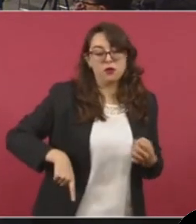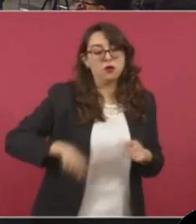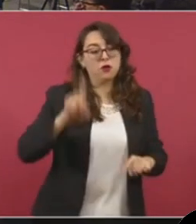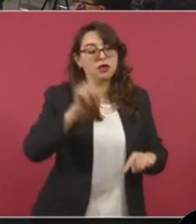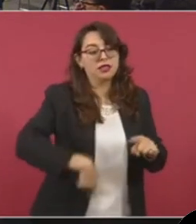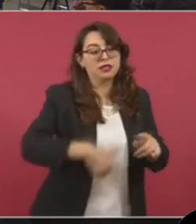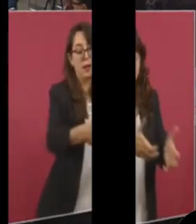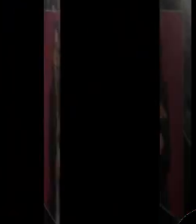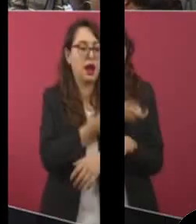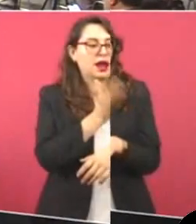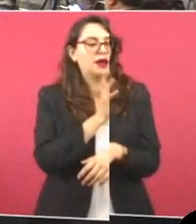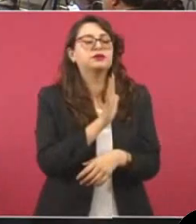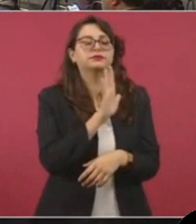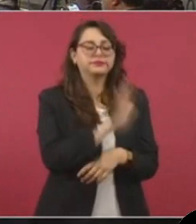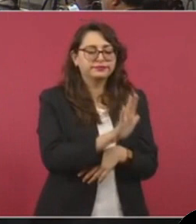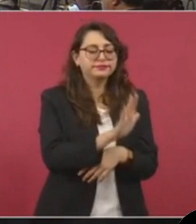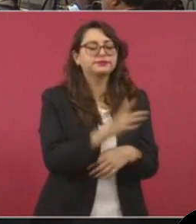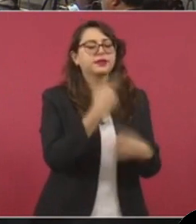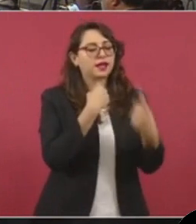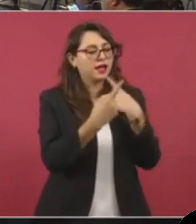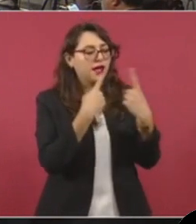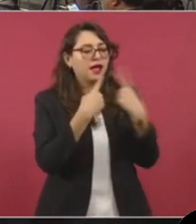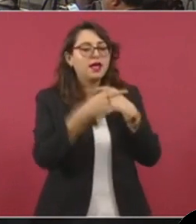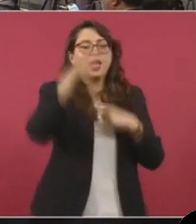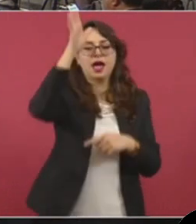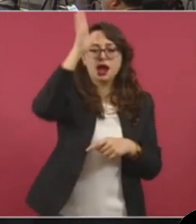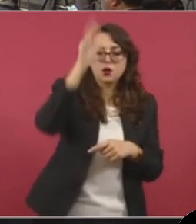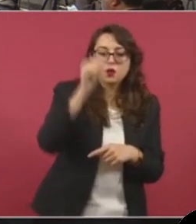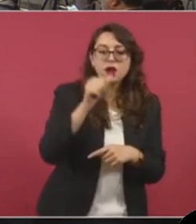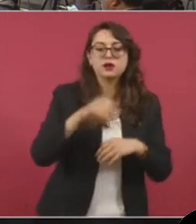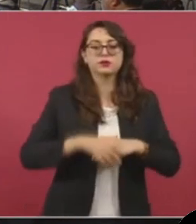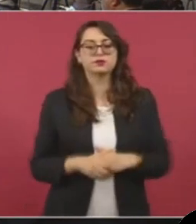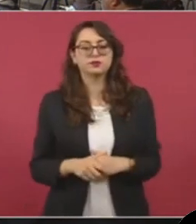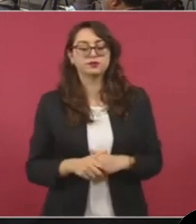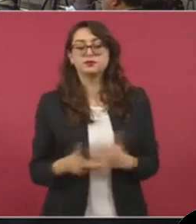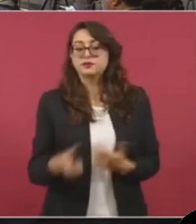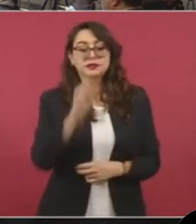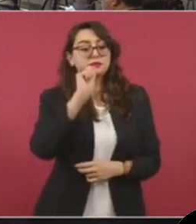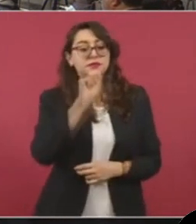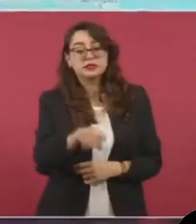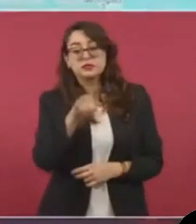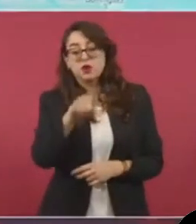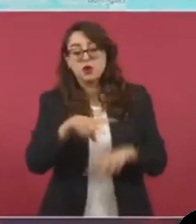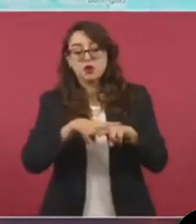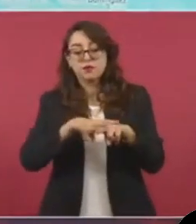de la nación entonces dijimos Bueno vamos a llegar un arreglo